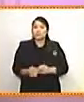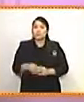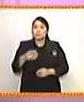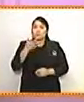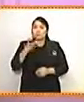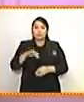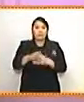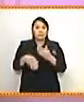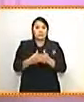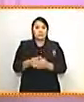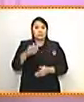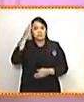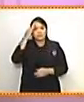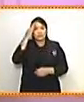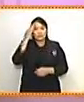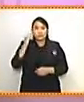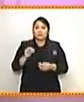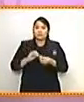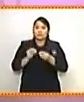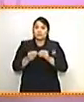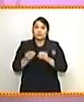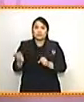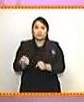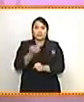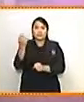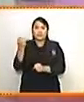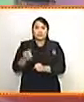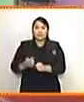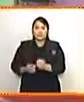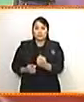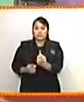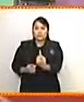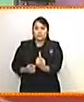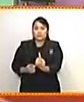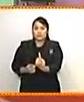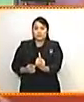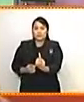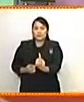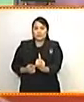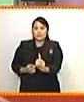deseo mucha suerte porque vamos a conocer el primer dígito seleccionado.